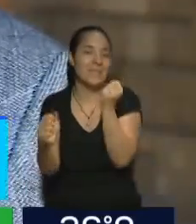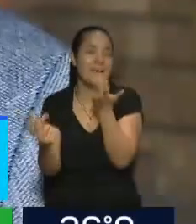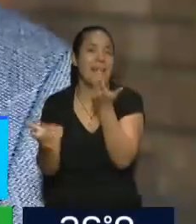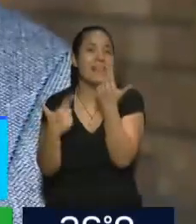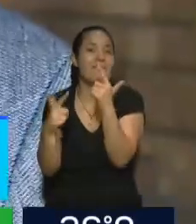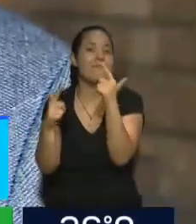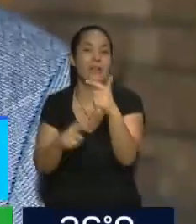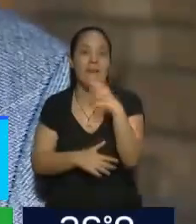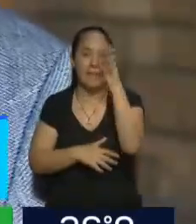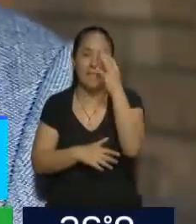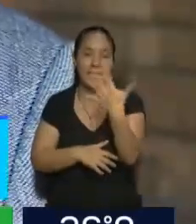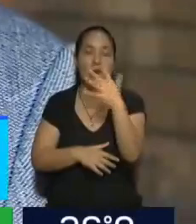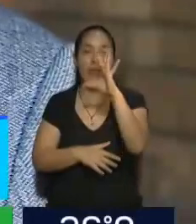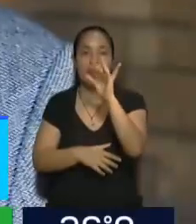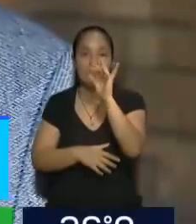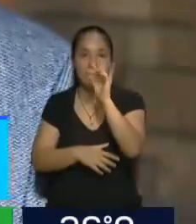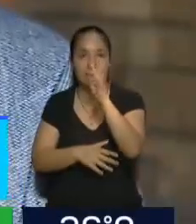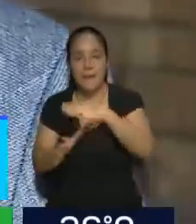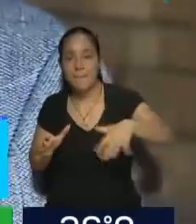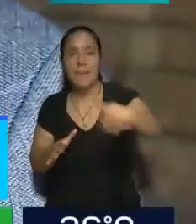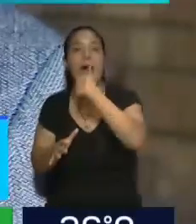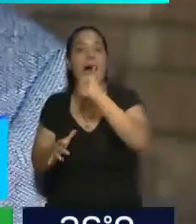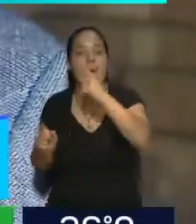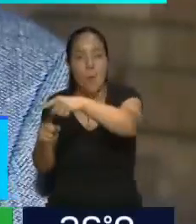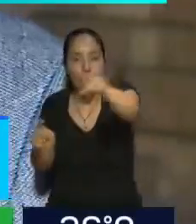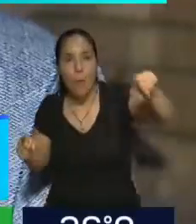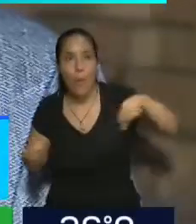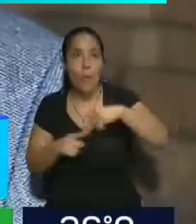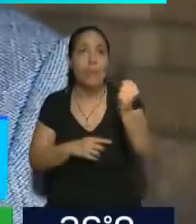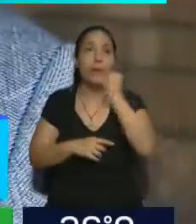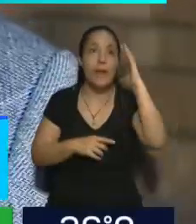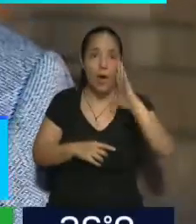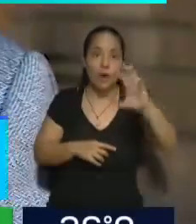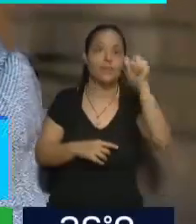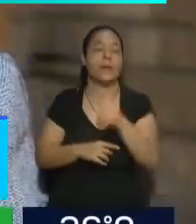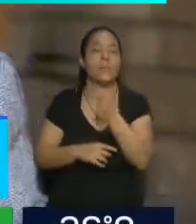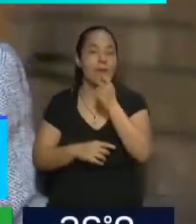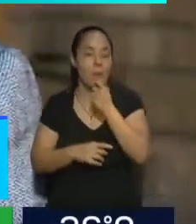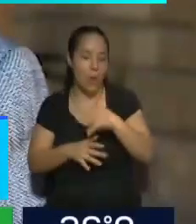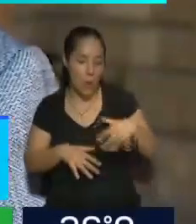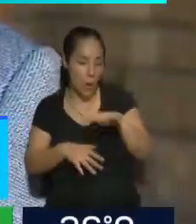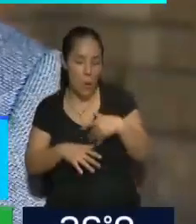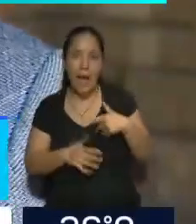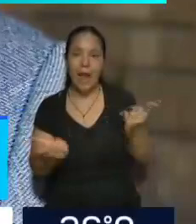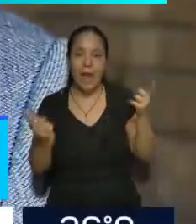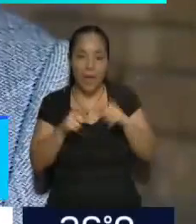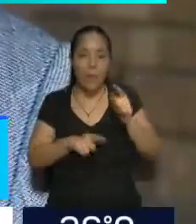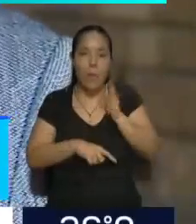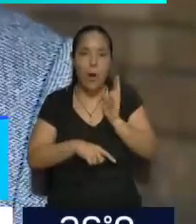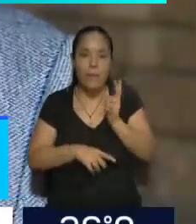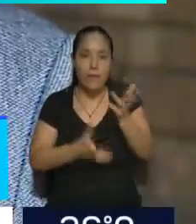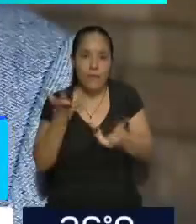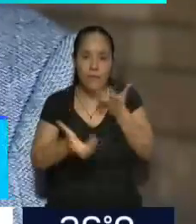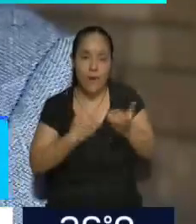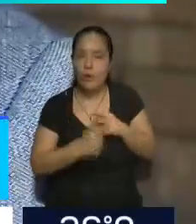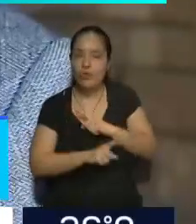Es importante recordar con respecto al fuego la prohibición de hacer fuego en lugares no habilitados y por lo